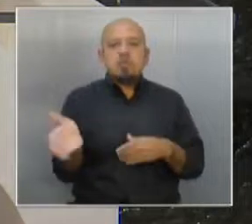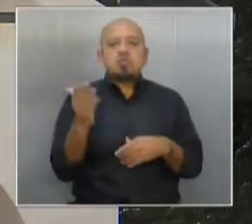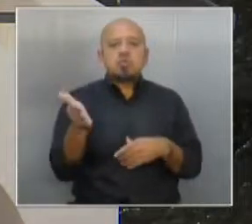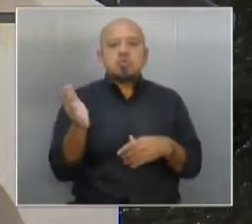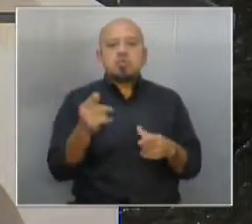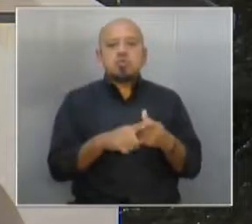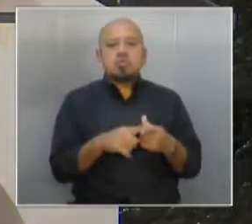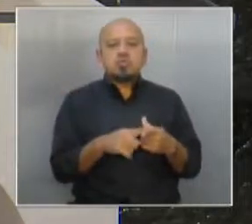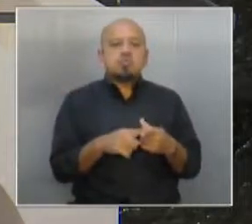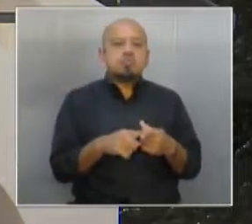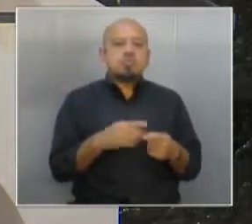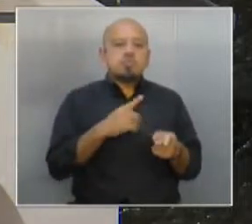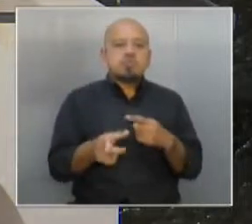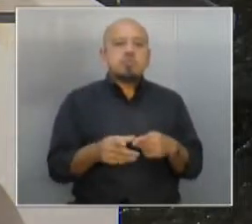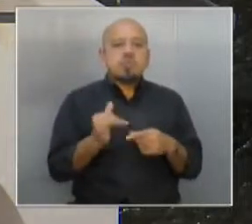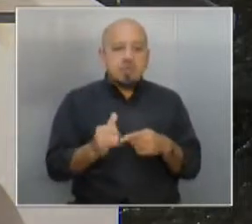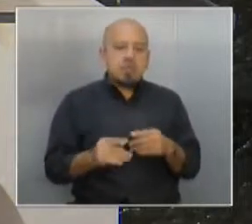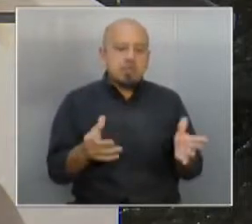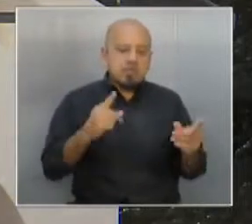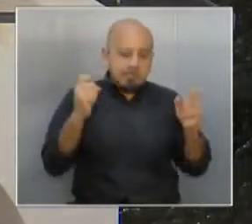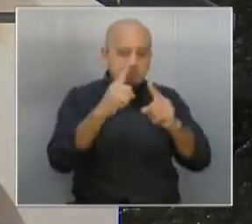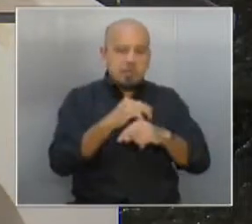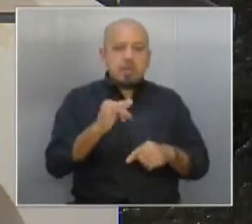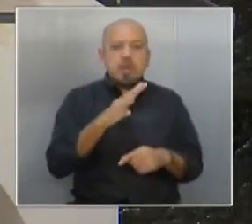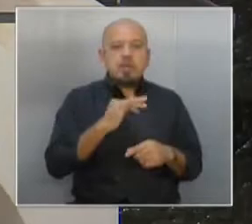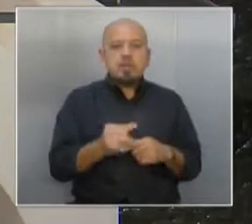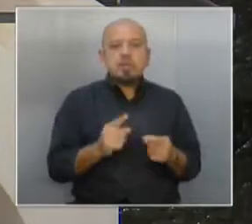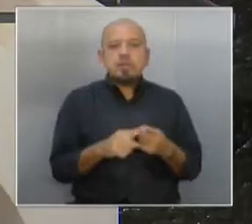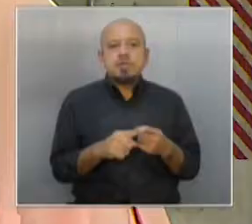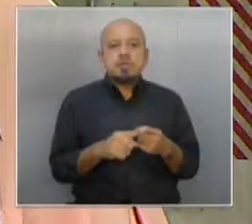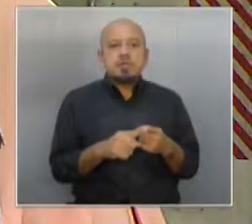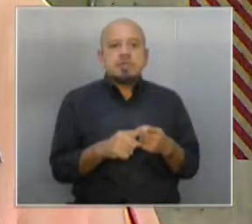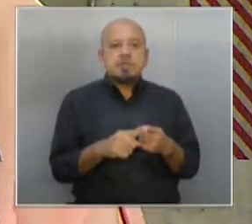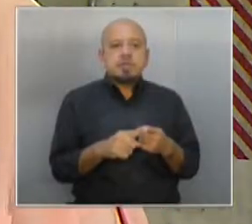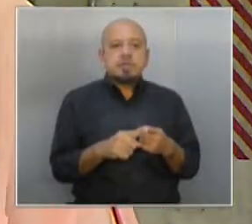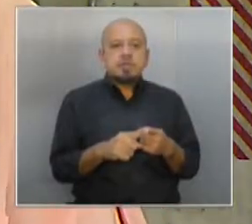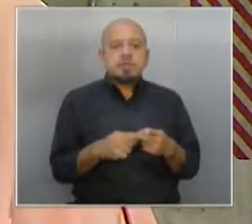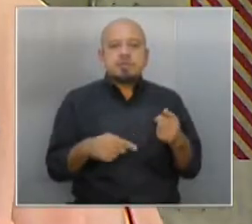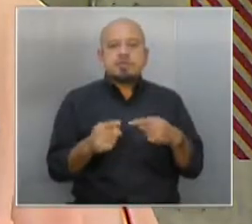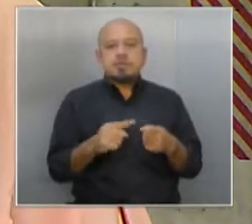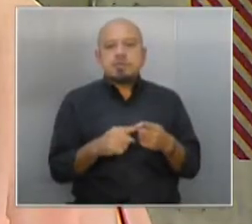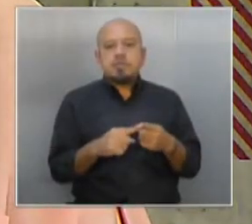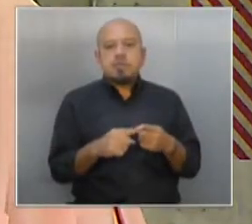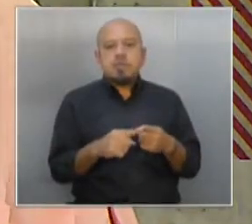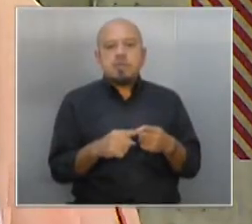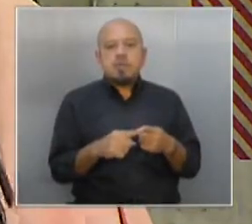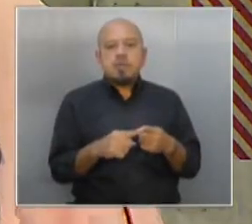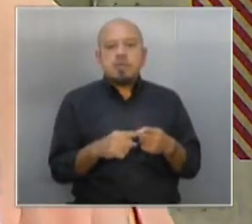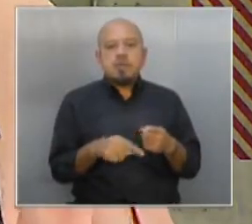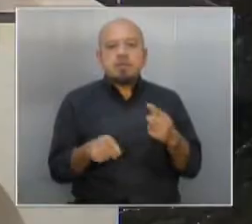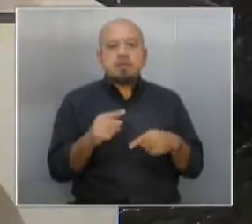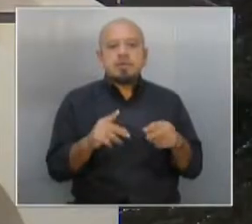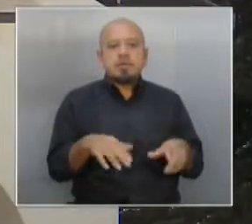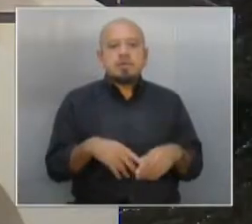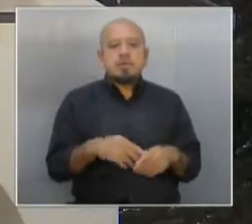sí, tienen sus ventajas y sus dificultades. En esta parte nos cuenta un poco más la parte técnica de lo que es la siembra y la